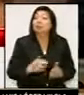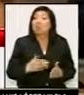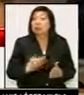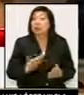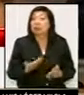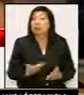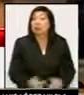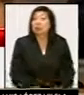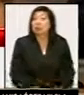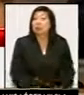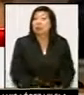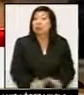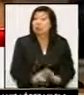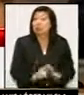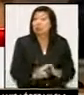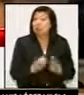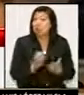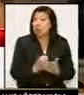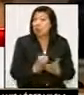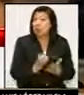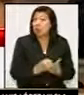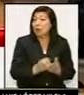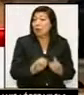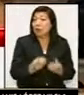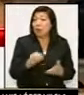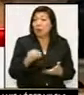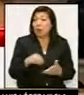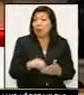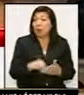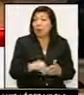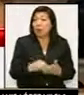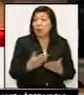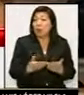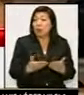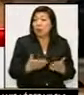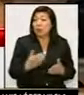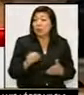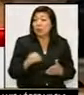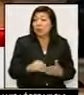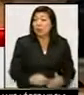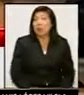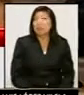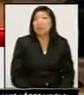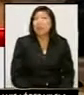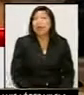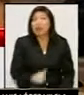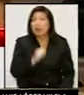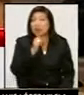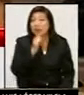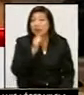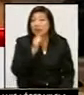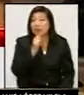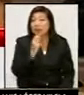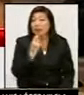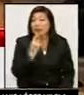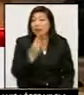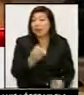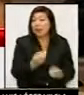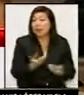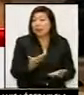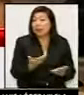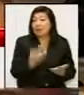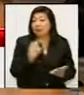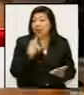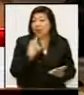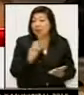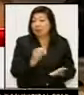habría la posibilidad de la resolución del contrato en tanto incumplidas las condiciones de concesión y la falta de calidad de servicio tantas veces